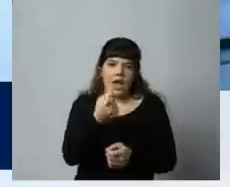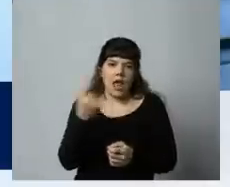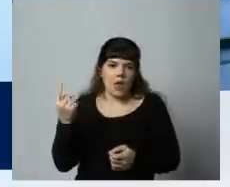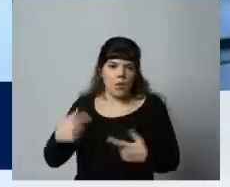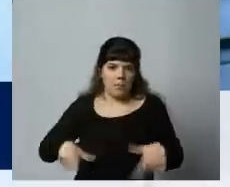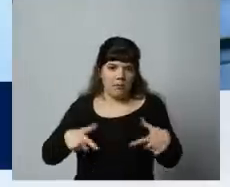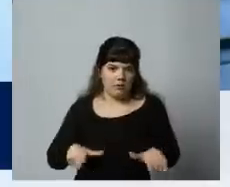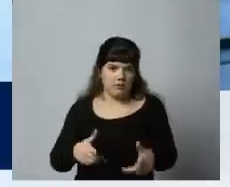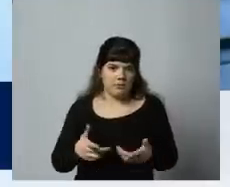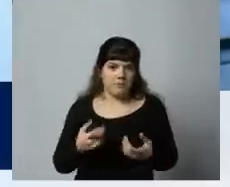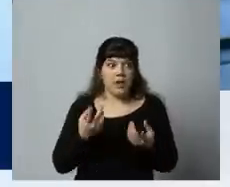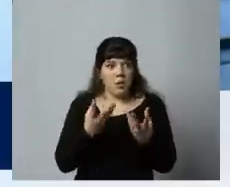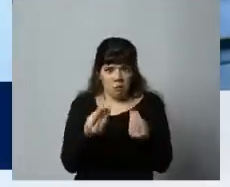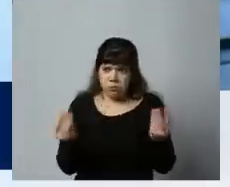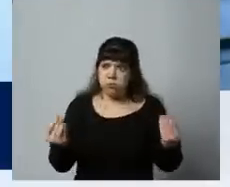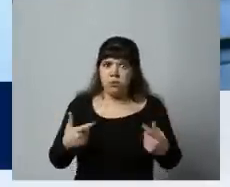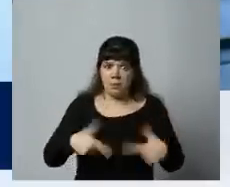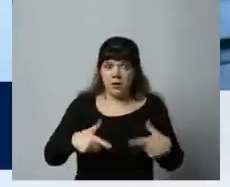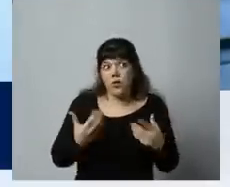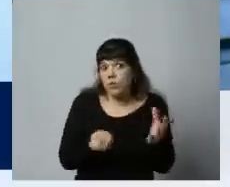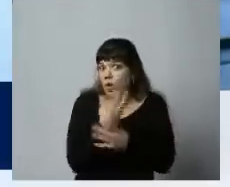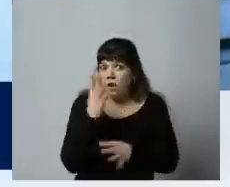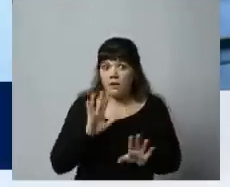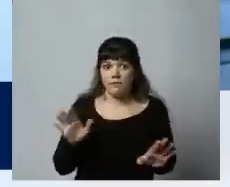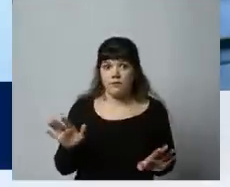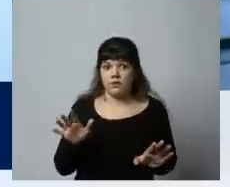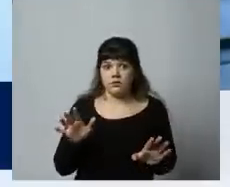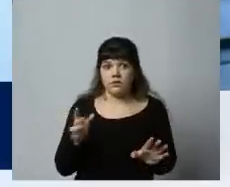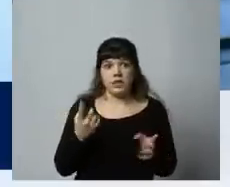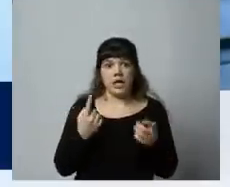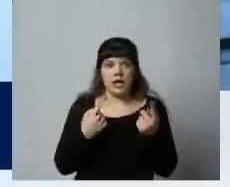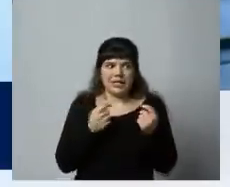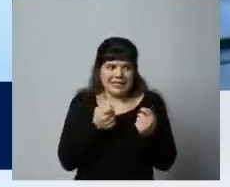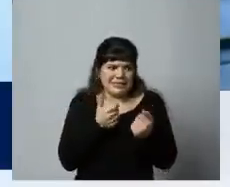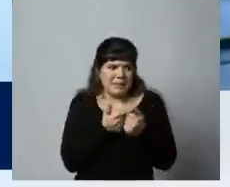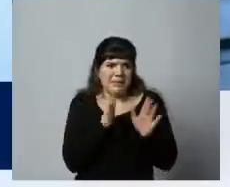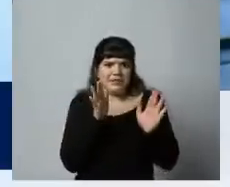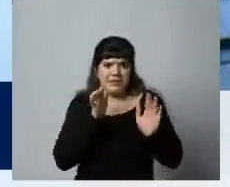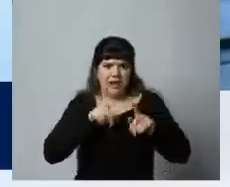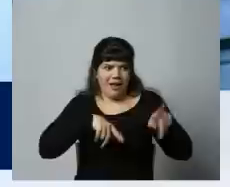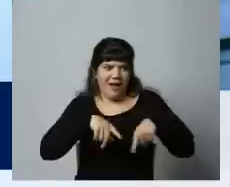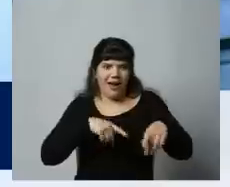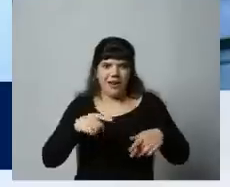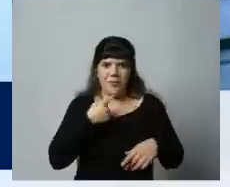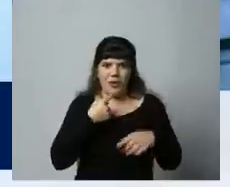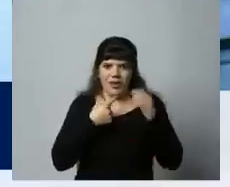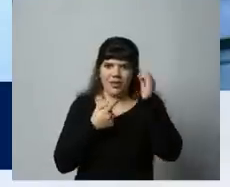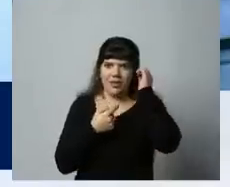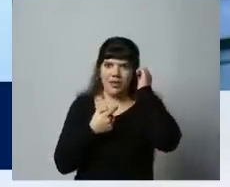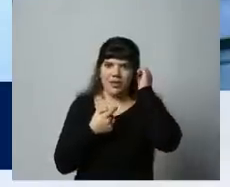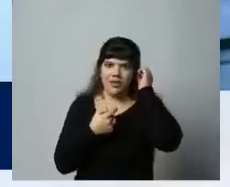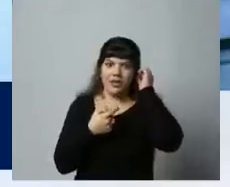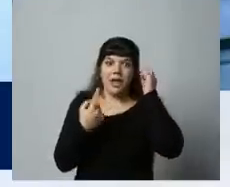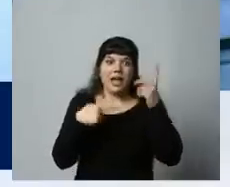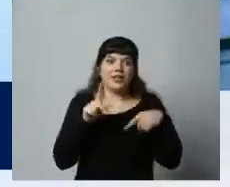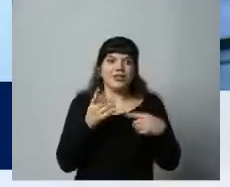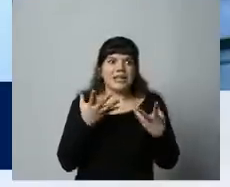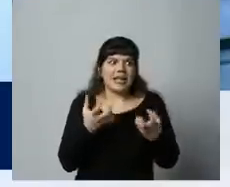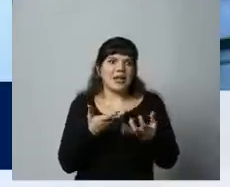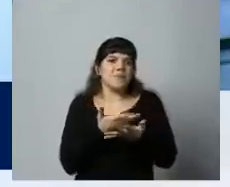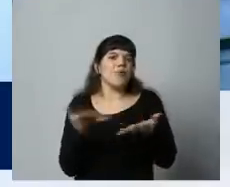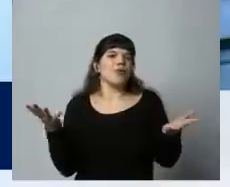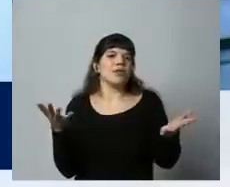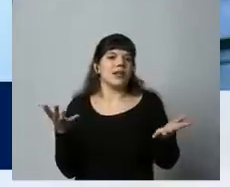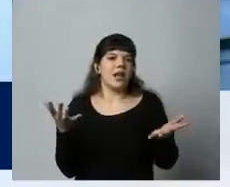y hay muchos ministros que son nuevos digamos y que están haciendo empezando su carrera quieren cortar quieren Mostrar claro quieren